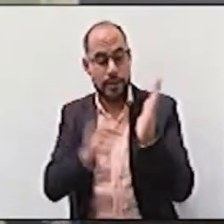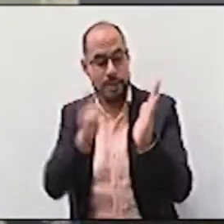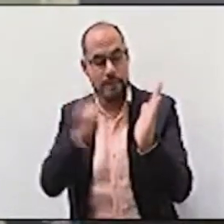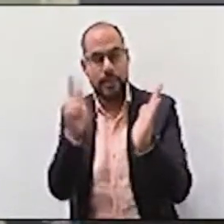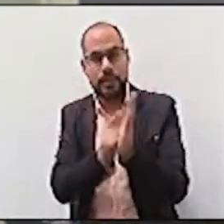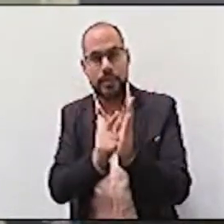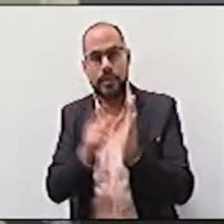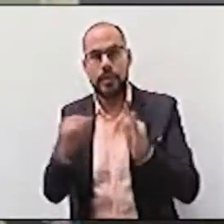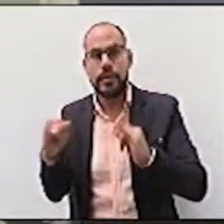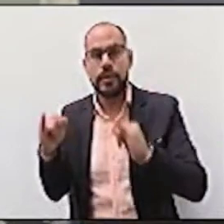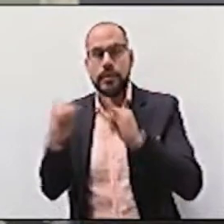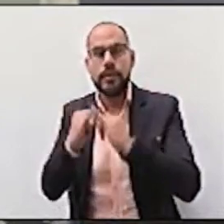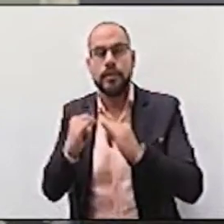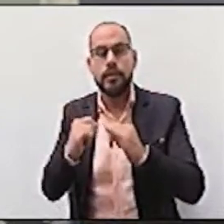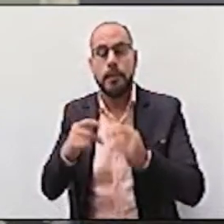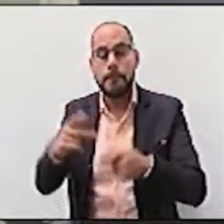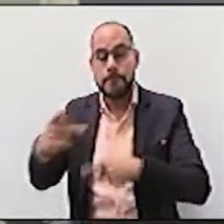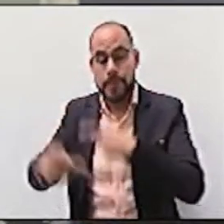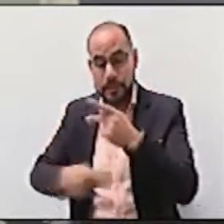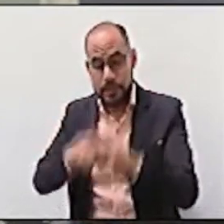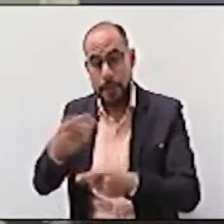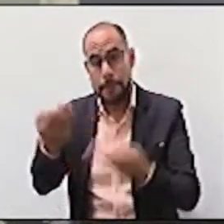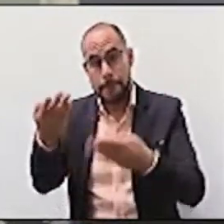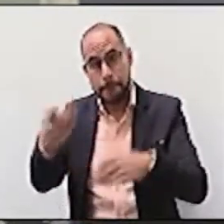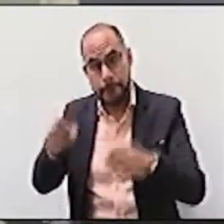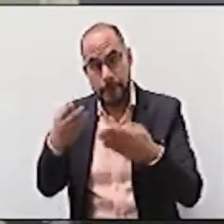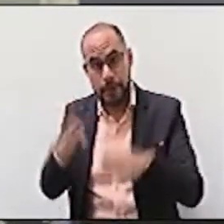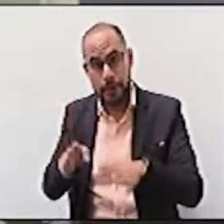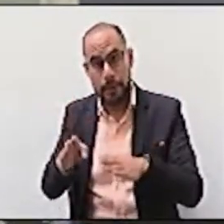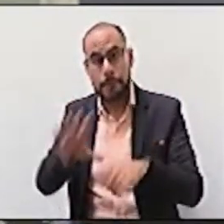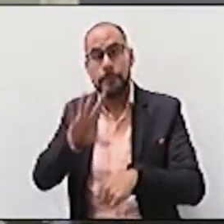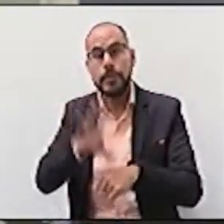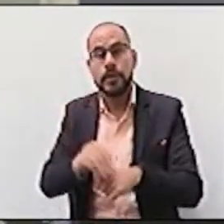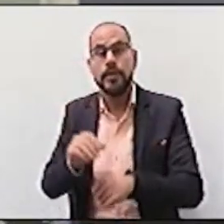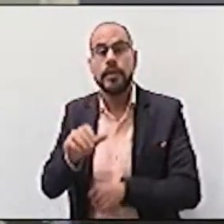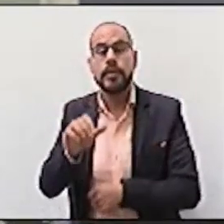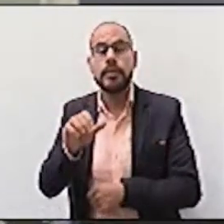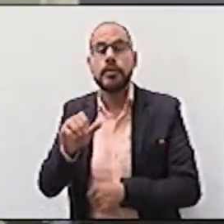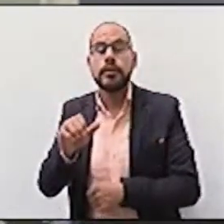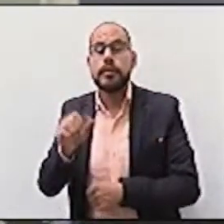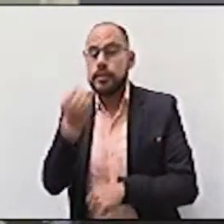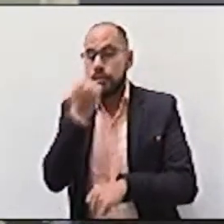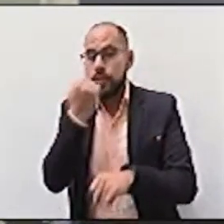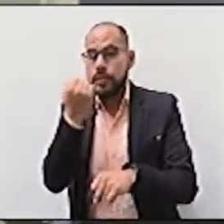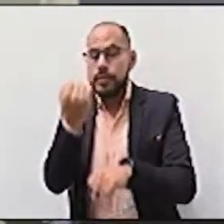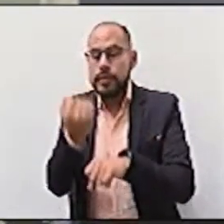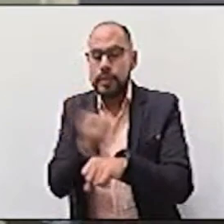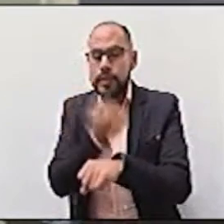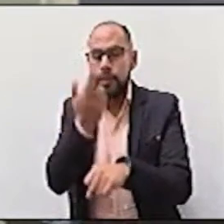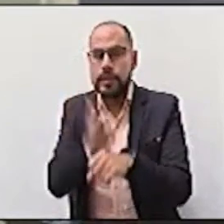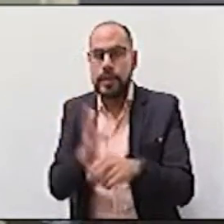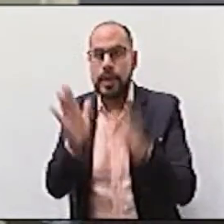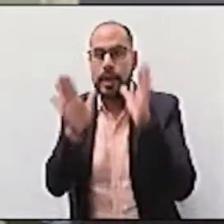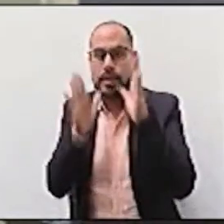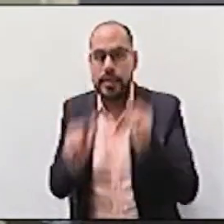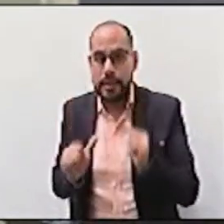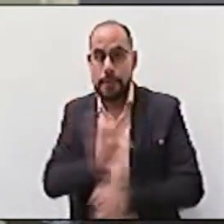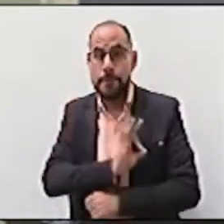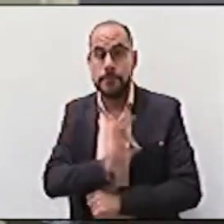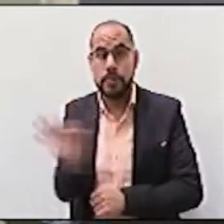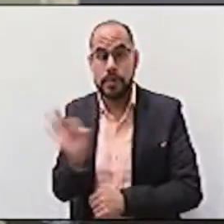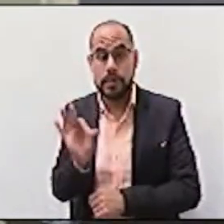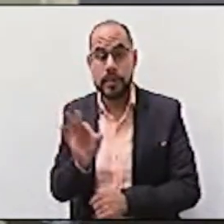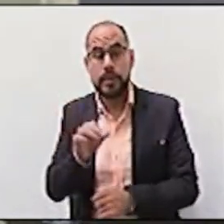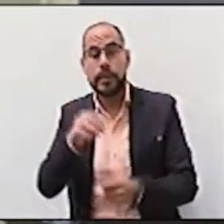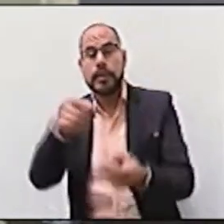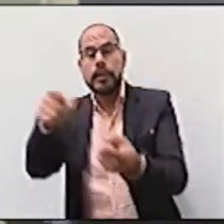de Instituciones de Crédito que va a permitir a la Secretaría de Hacienda disponer de esos recursos y